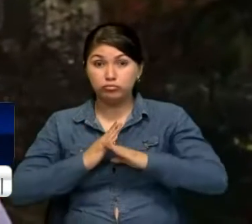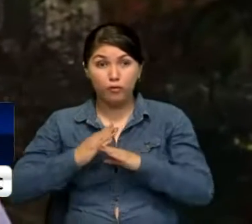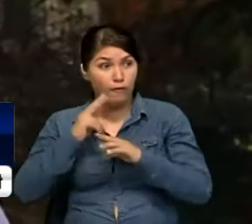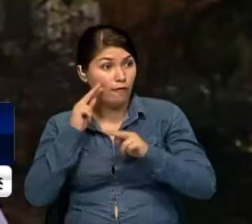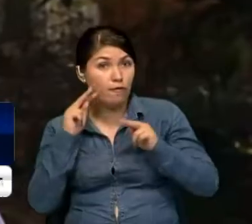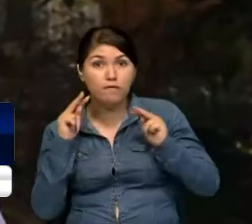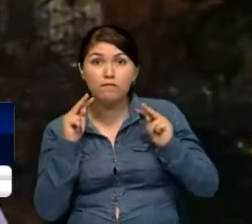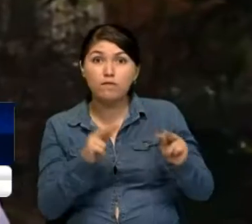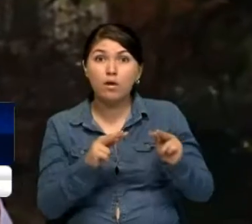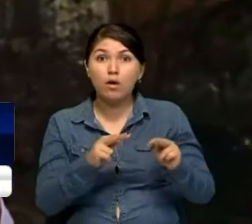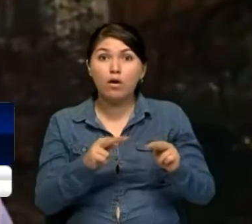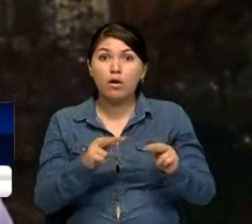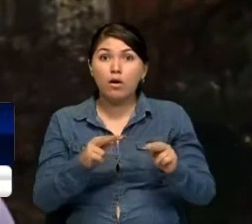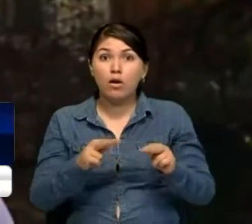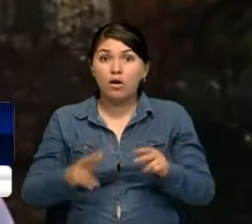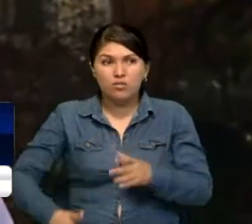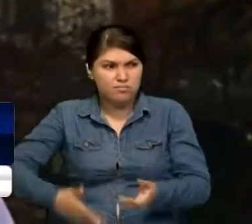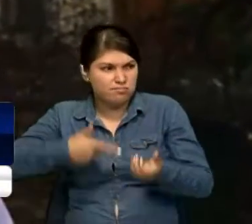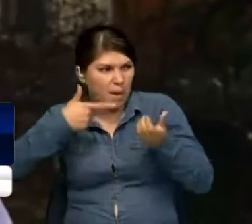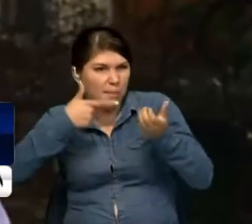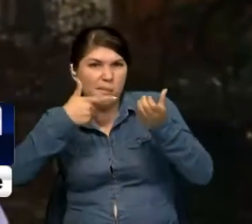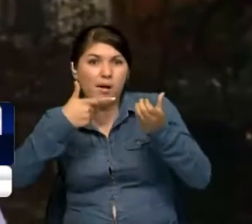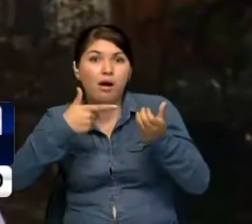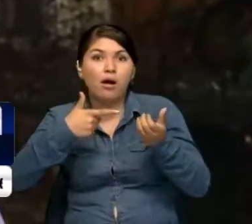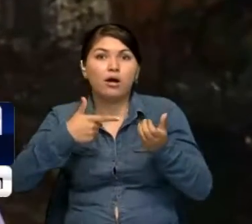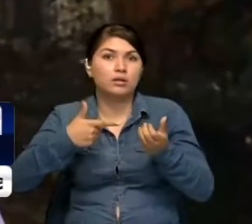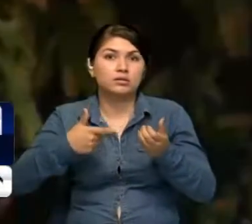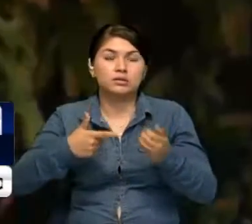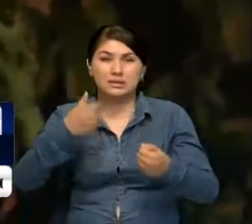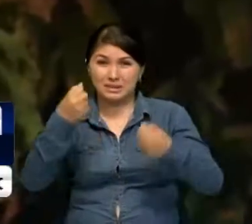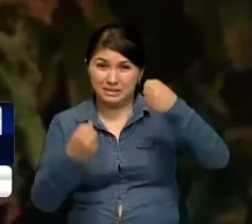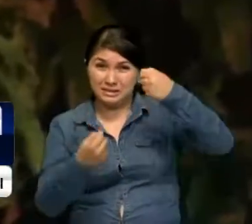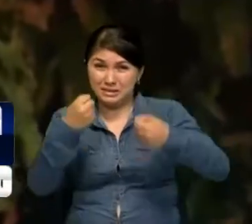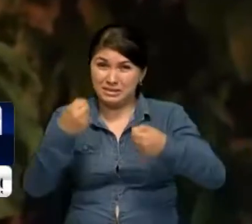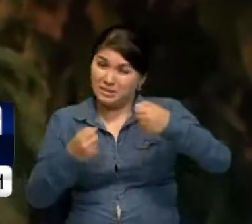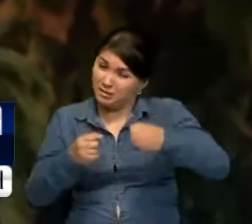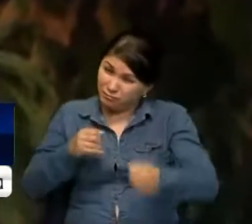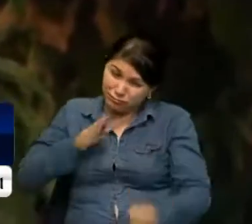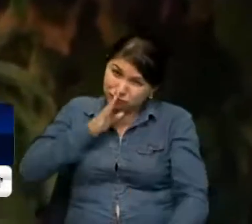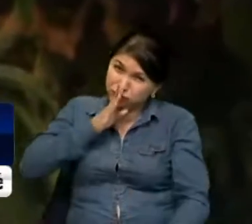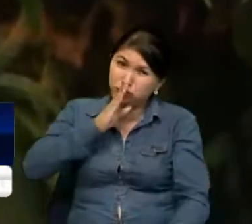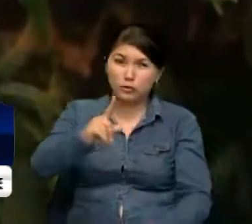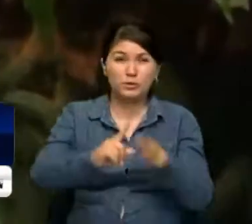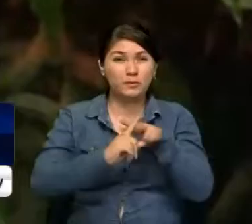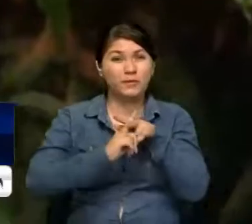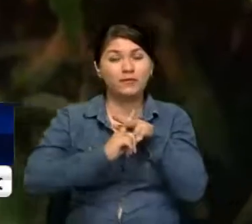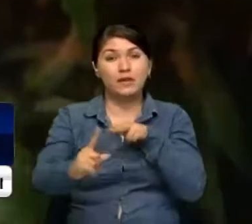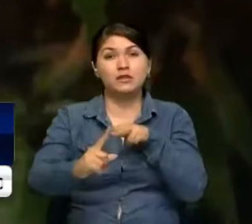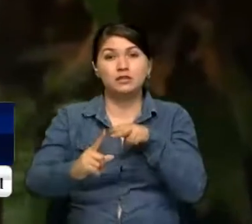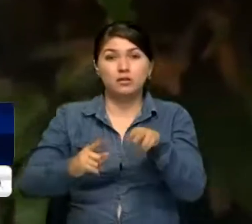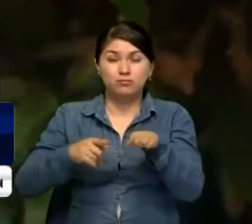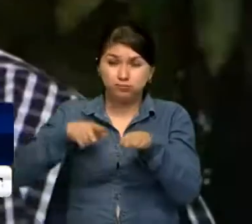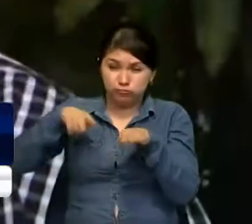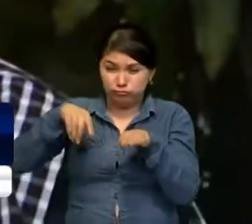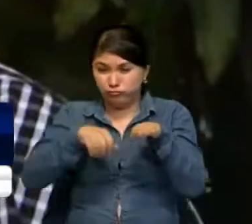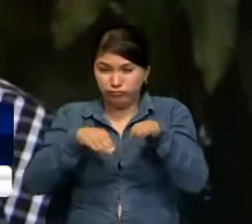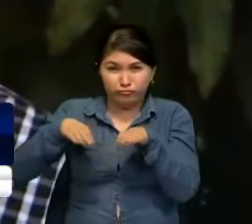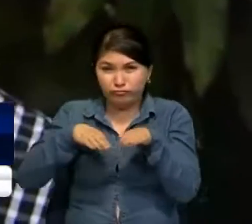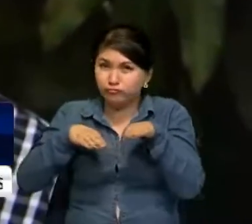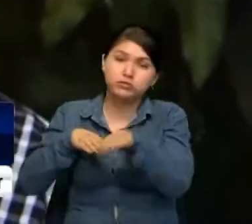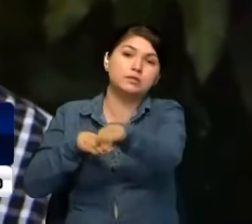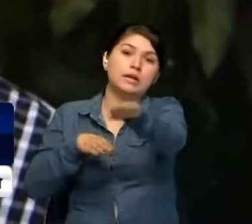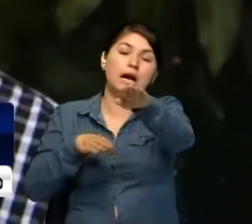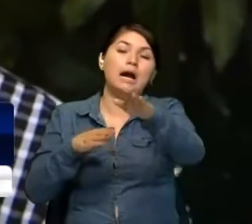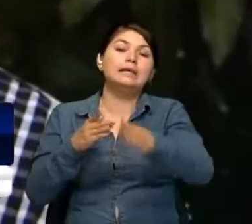vio que el hombre avanzaba con la pistola, lo que hizo fue poner el carro en marcha a alta velocidad, pasarlos, y es ahí